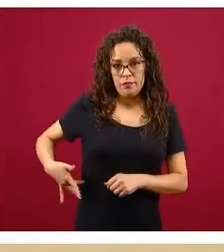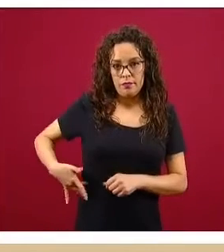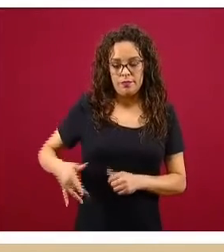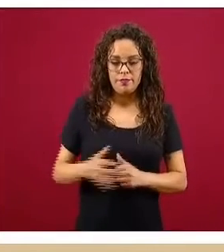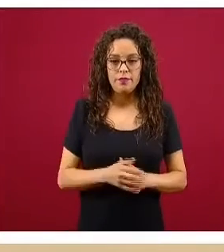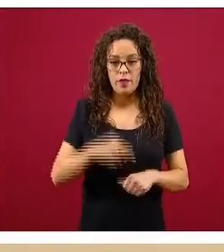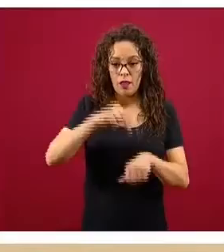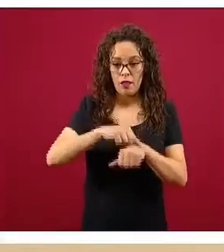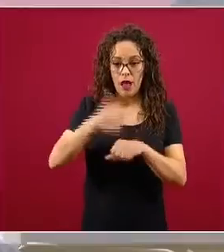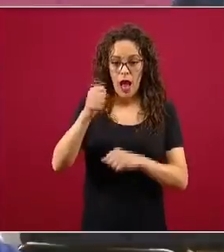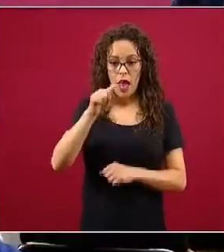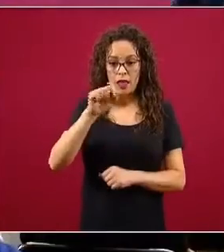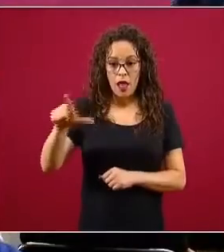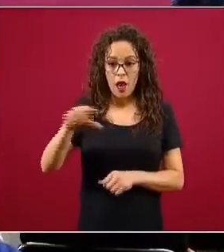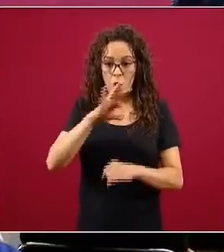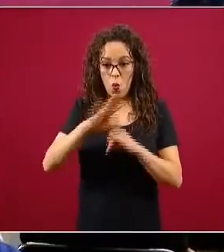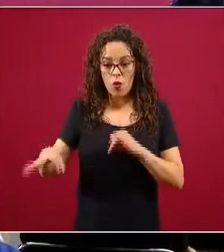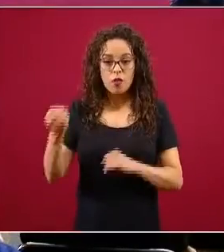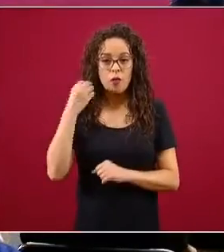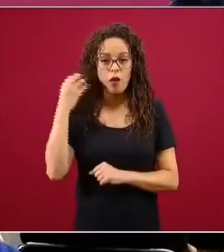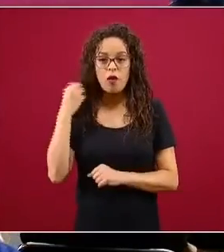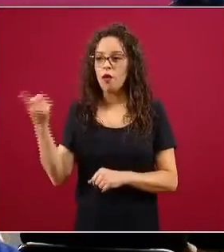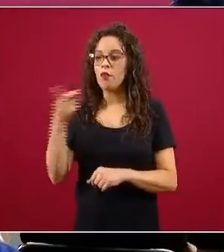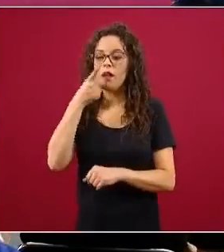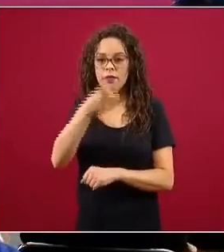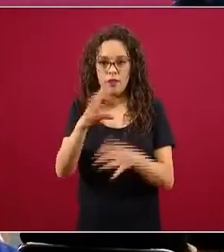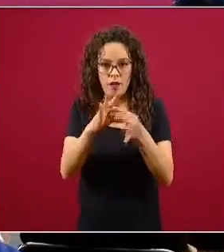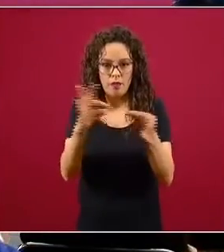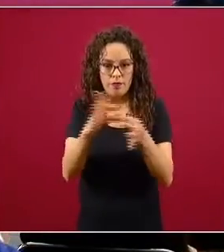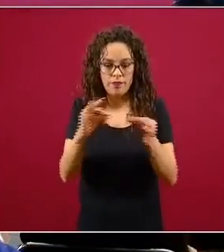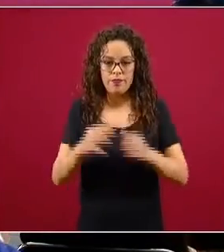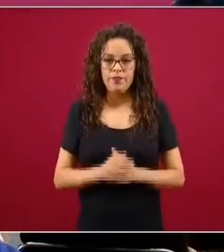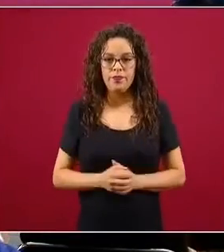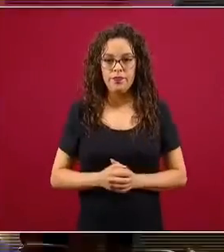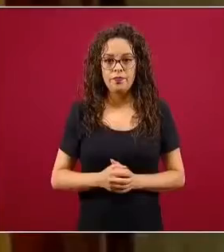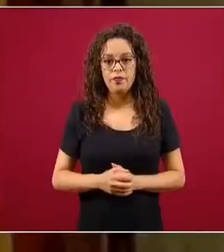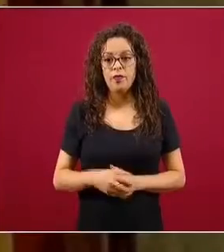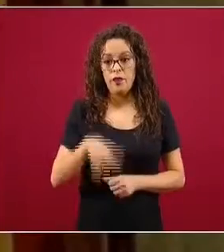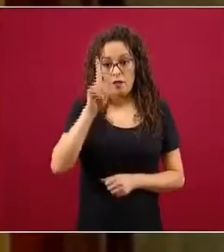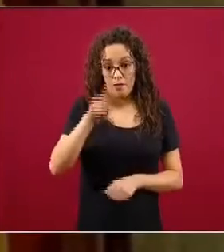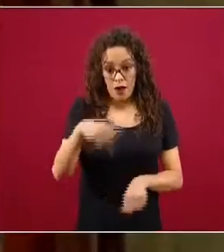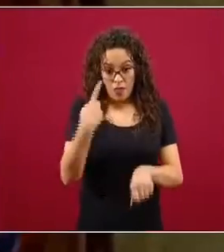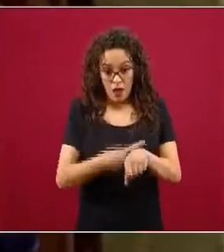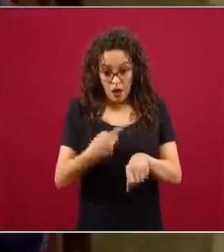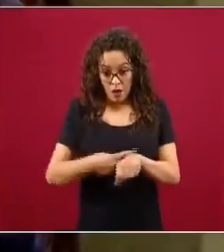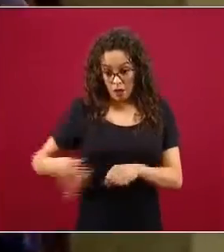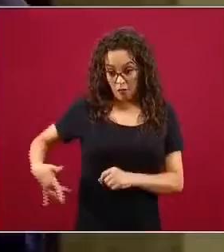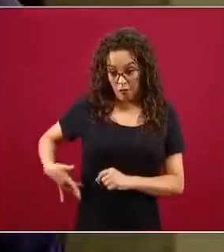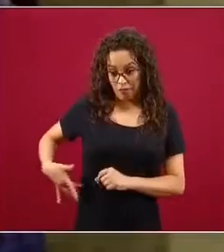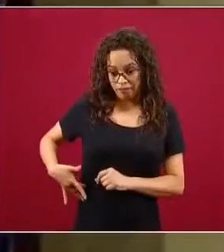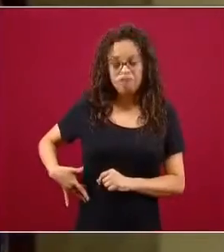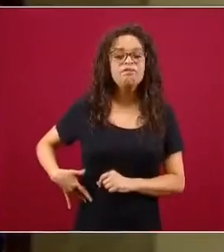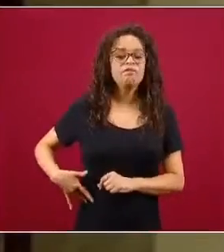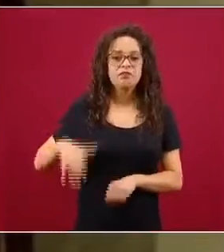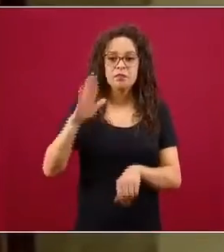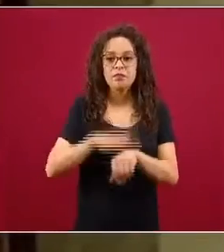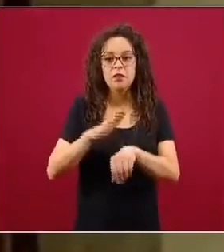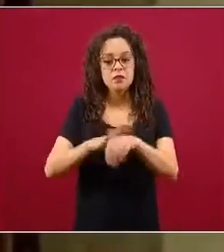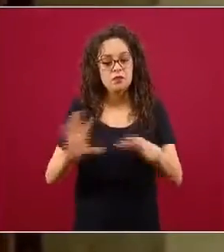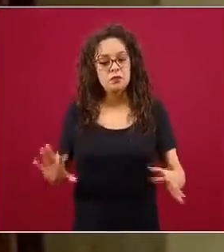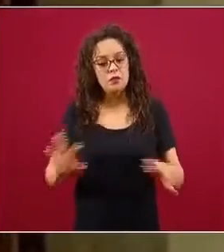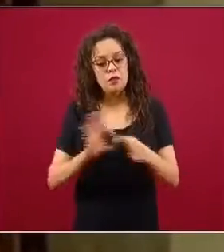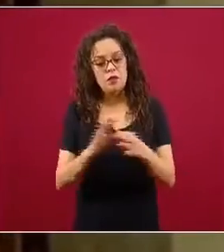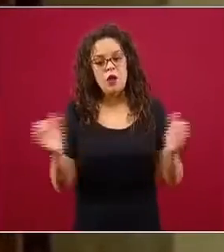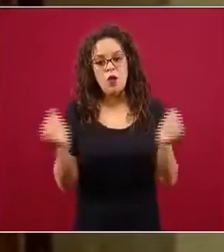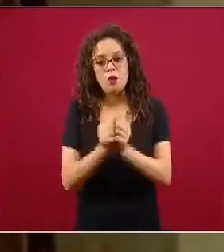última conferencia vespertina, es que también cada vez es más común la enfermedad hepática asociada a obesidad, y es este hígado graso